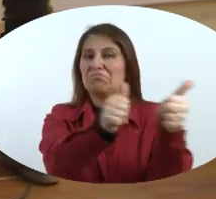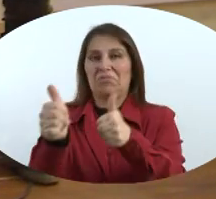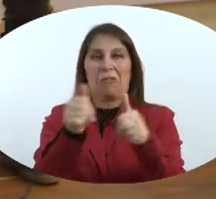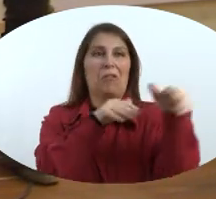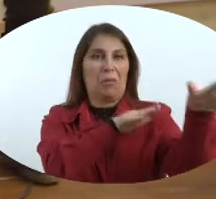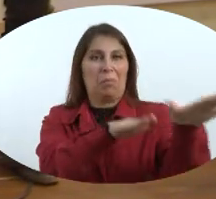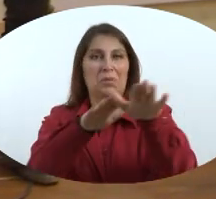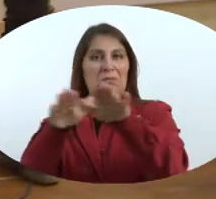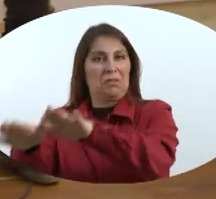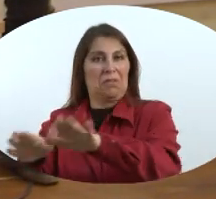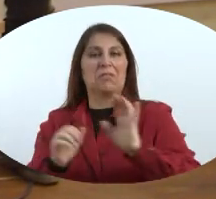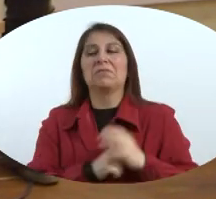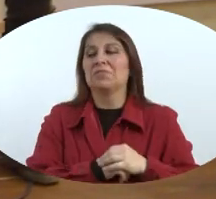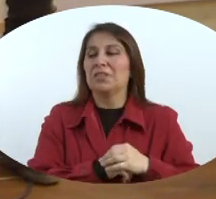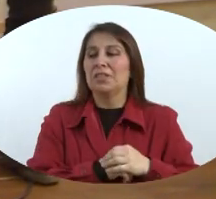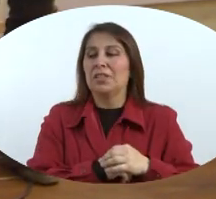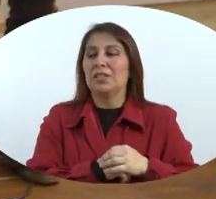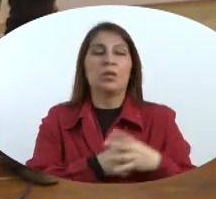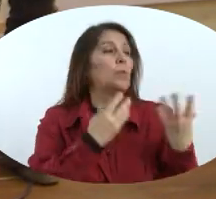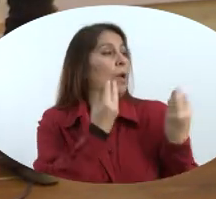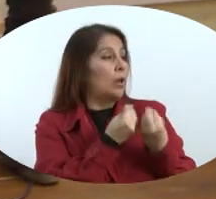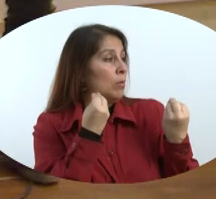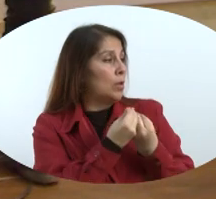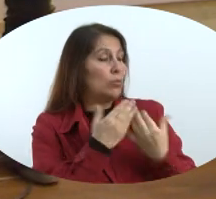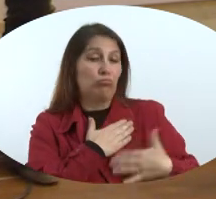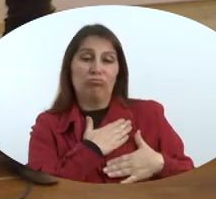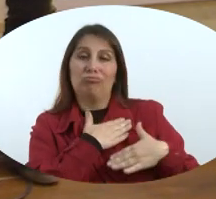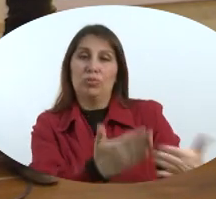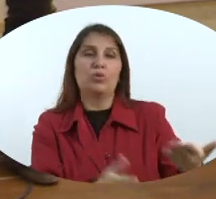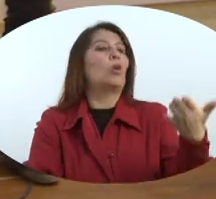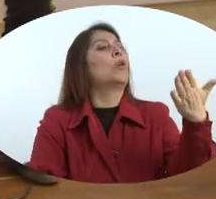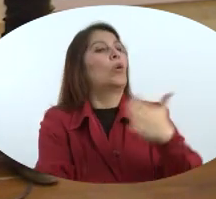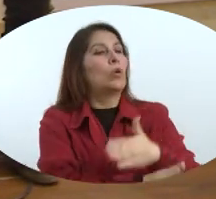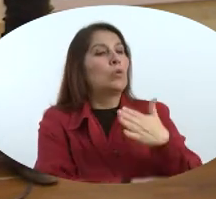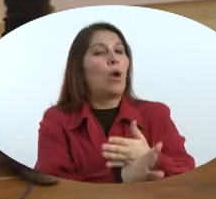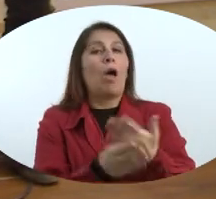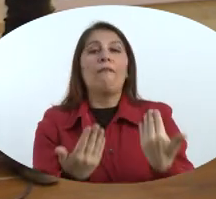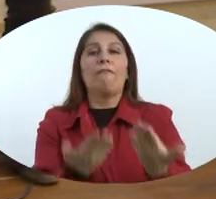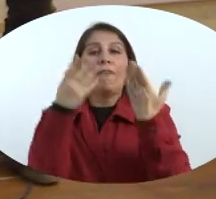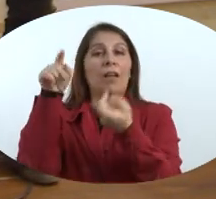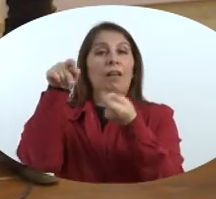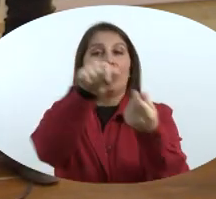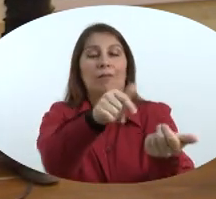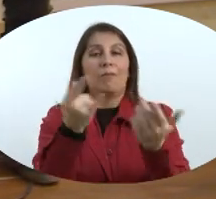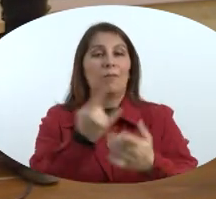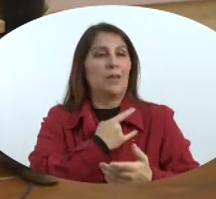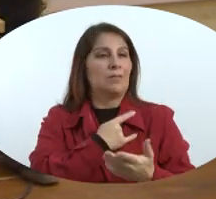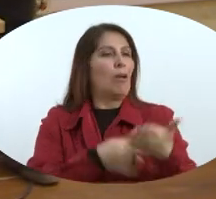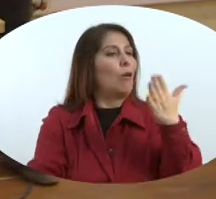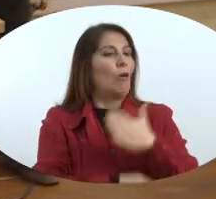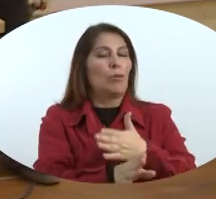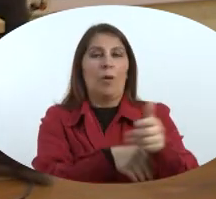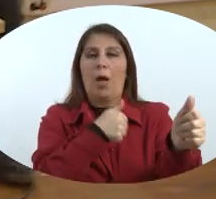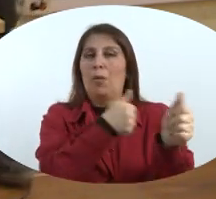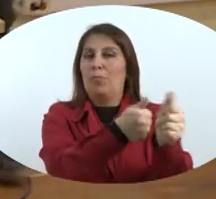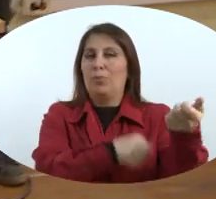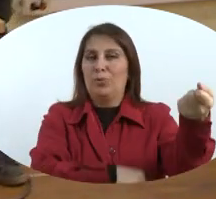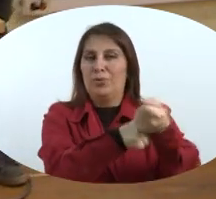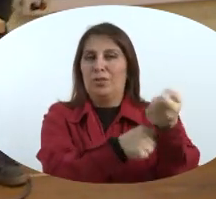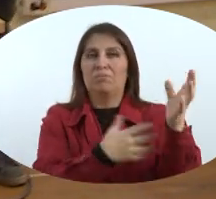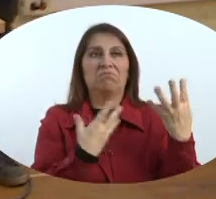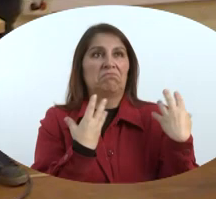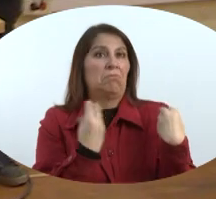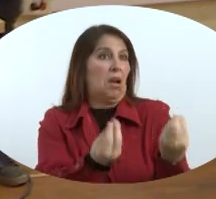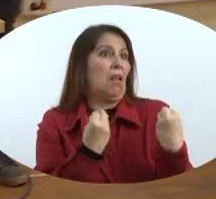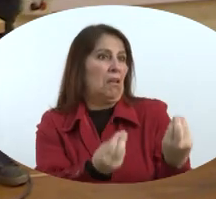representantes y para los compañeros y compañeras seguirán contando con el equipo de bienestar universitario con el lugar donde donde